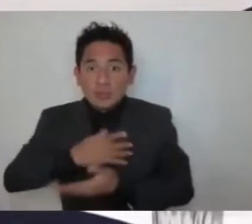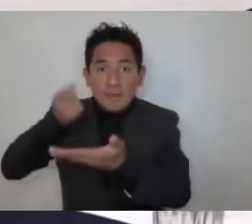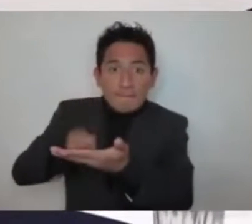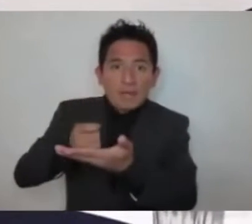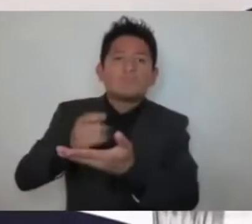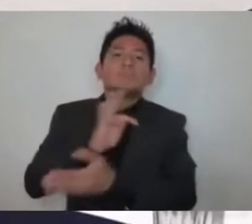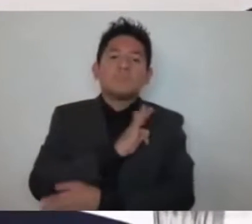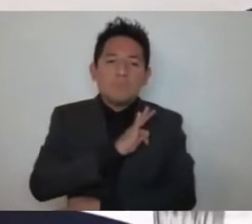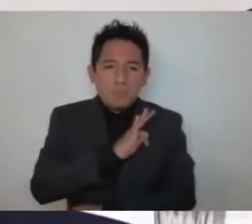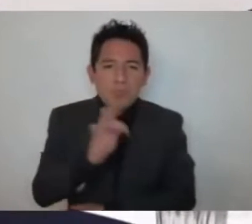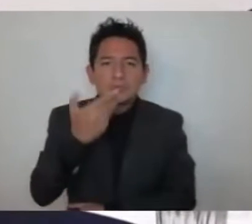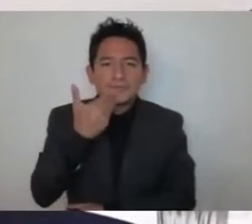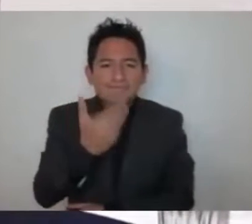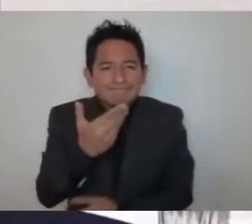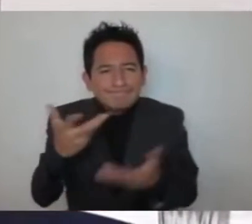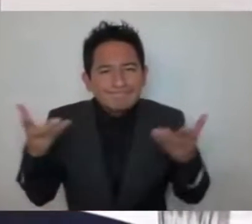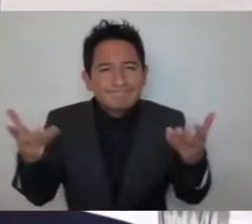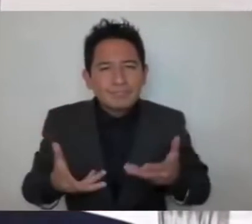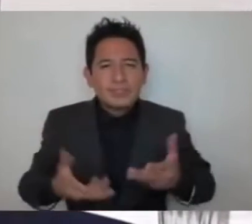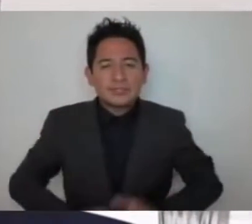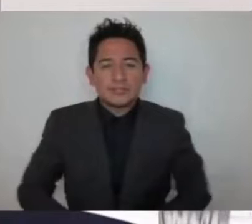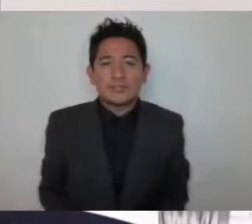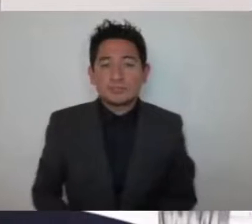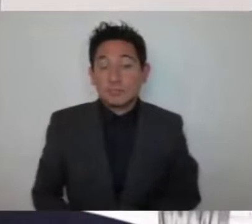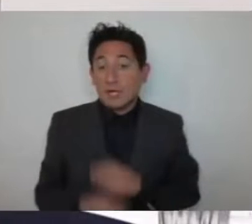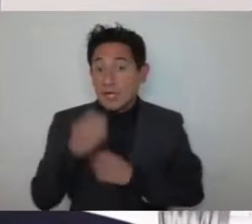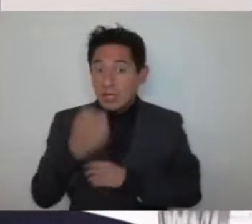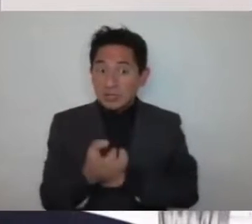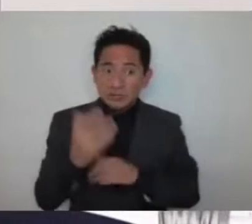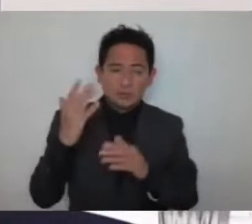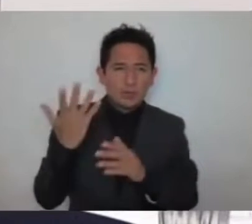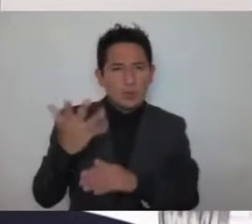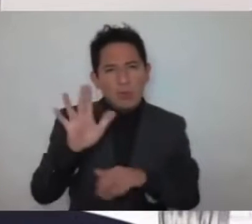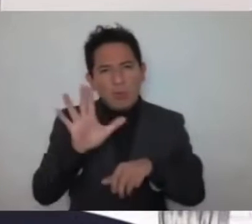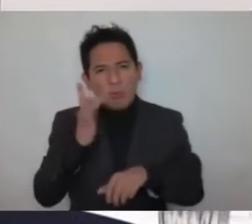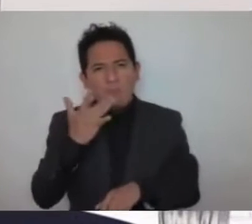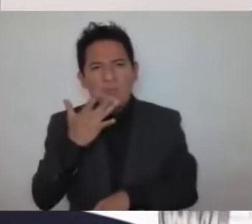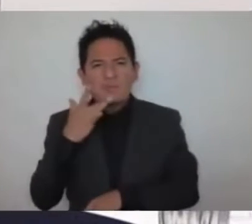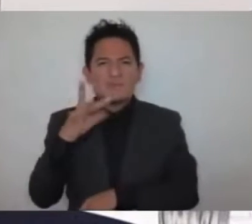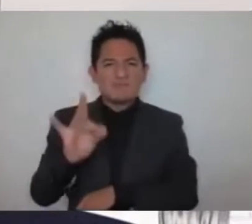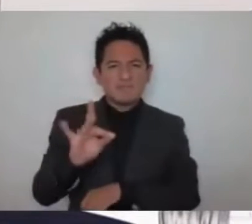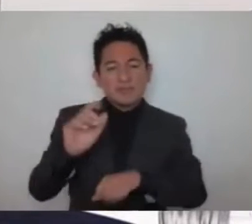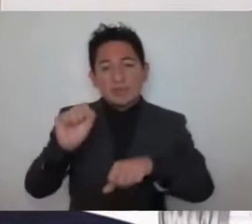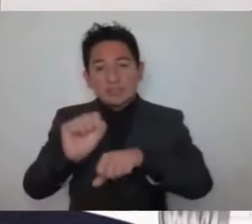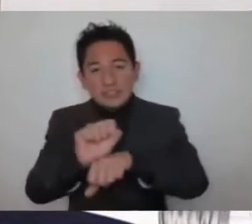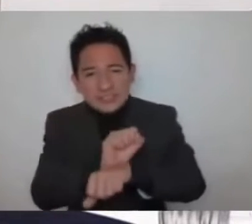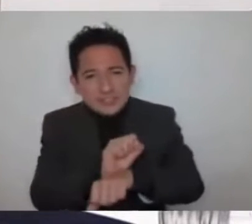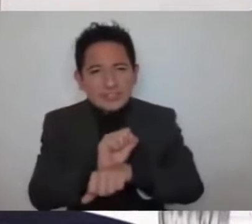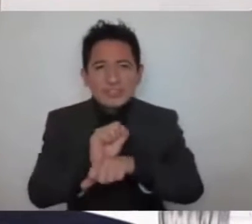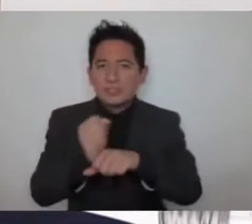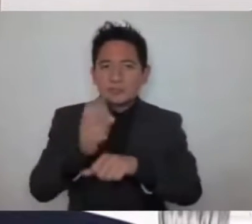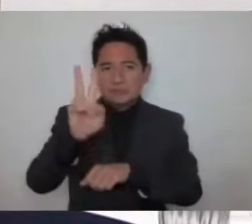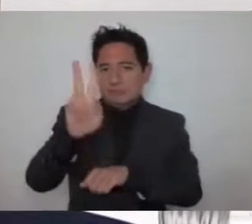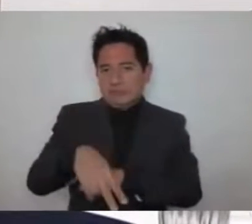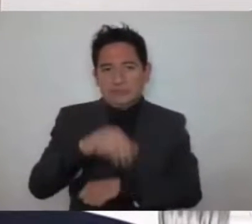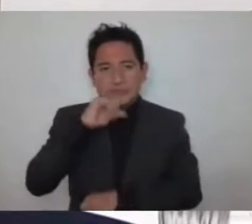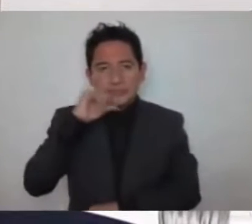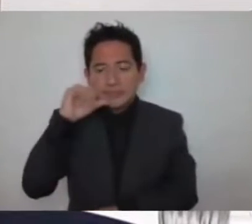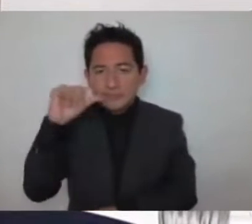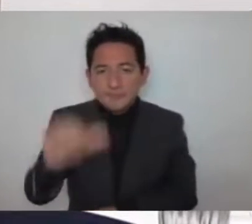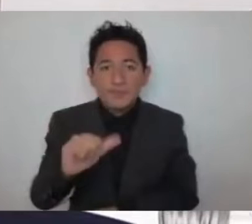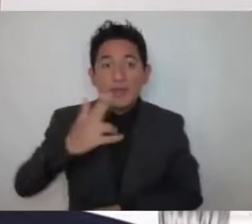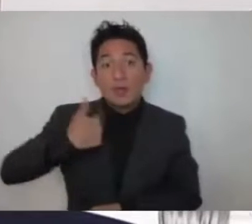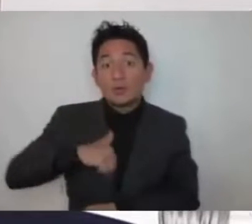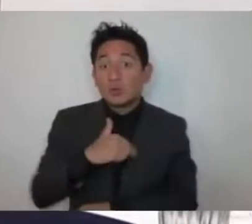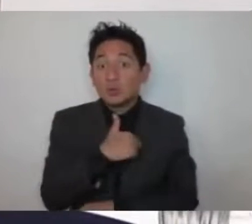pues no es precisamente sencillo uno una eh tiene que estar seguro que lo que pone ahí pues en realidad